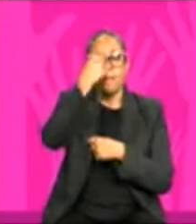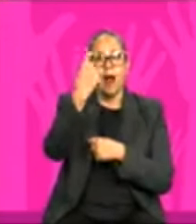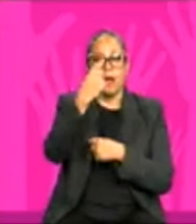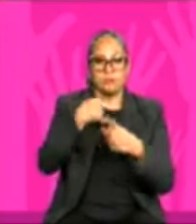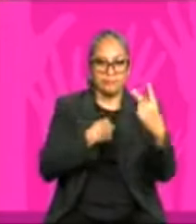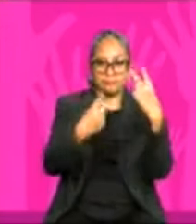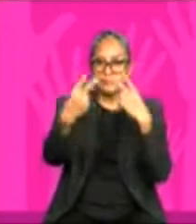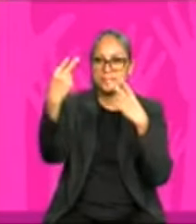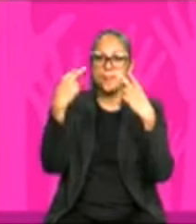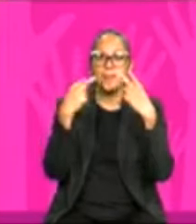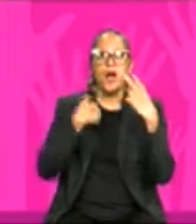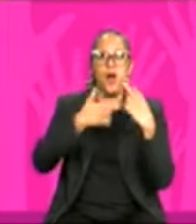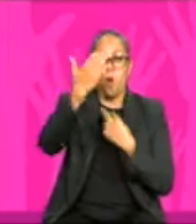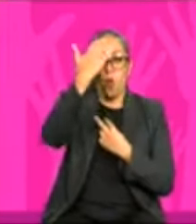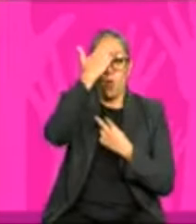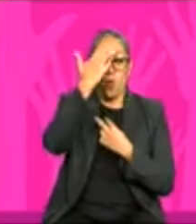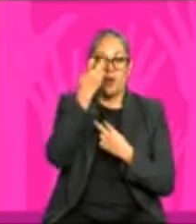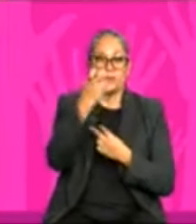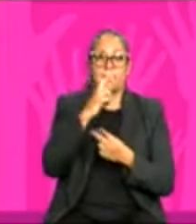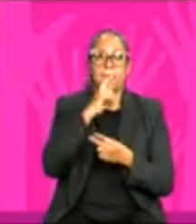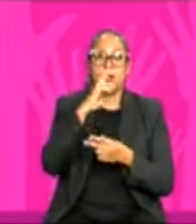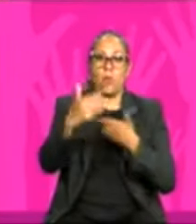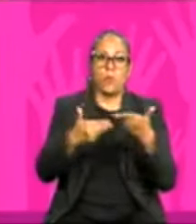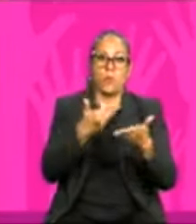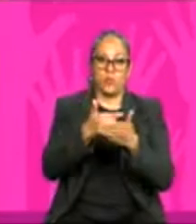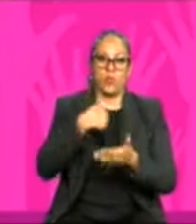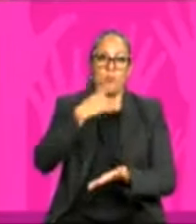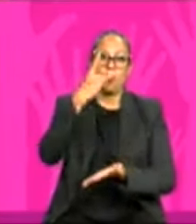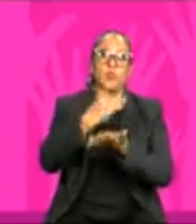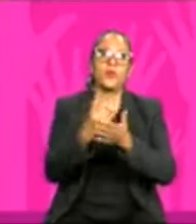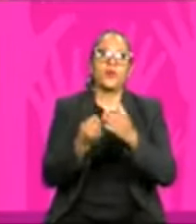y presentar la mejor propuesta, la única nueva.